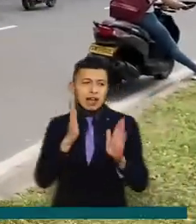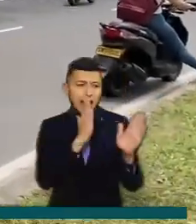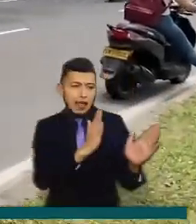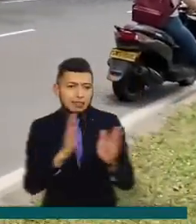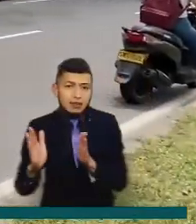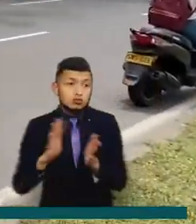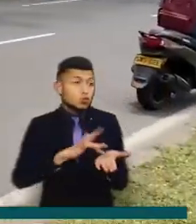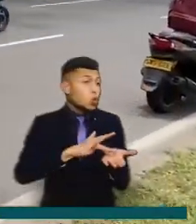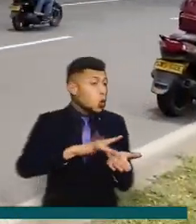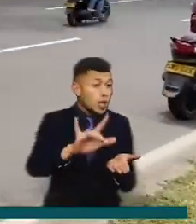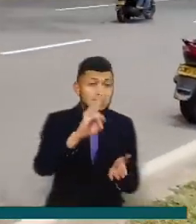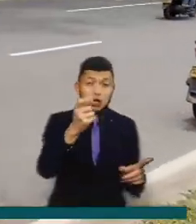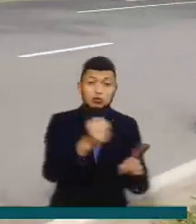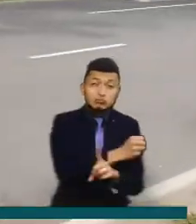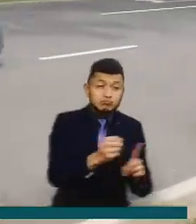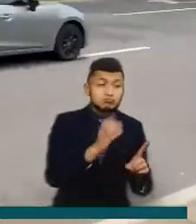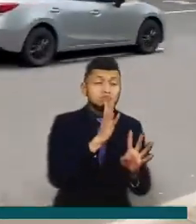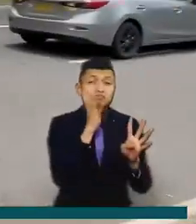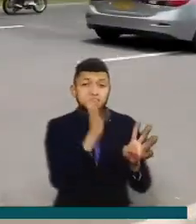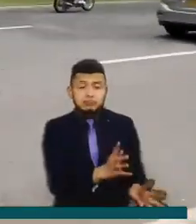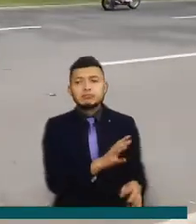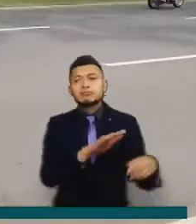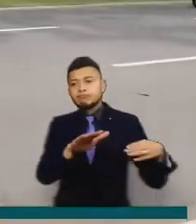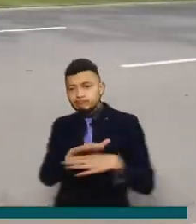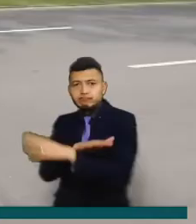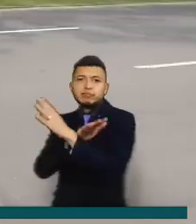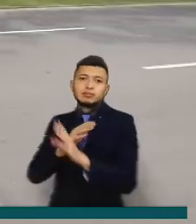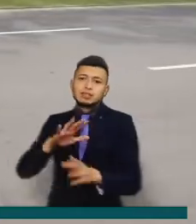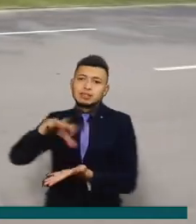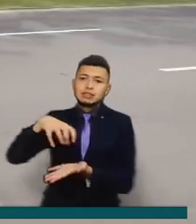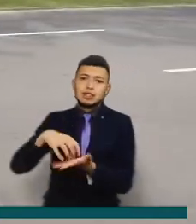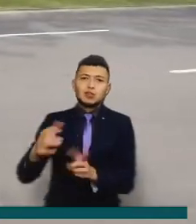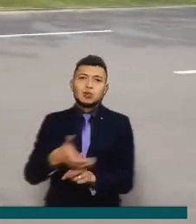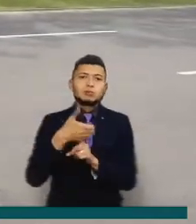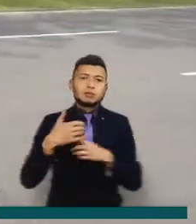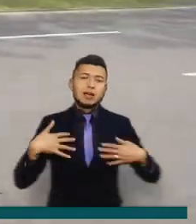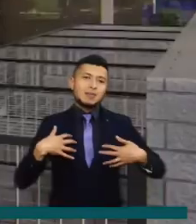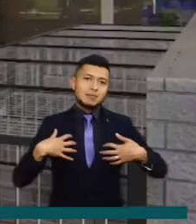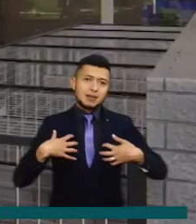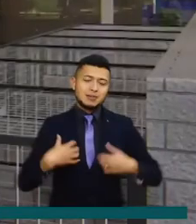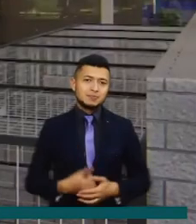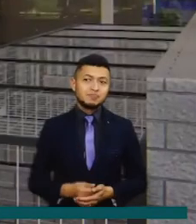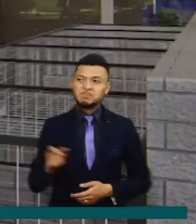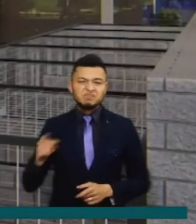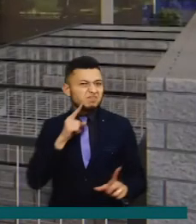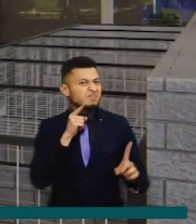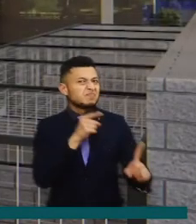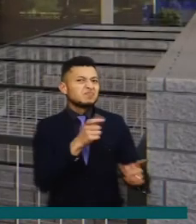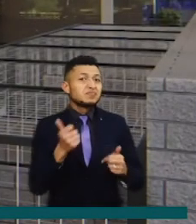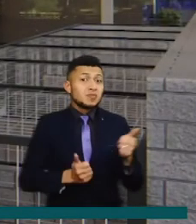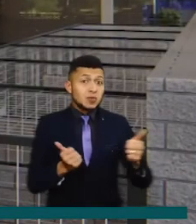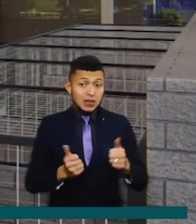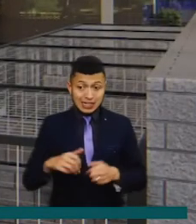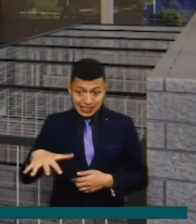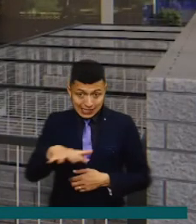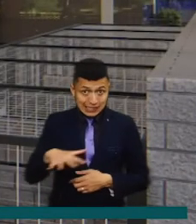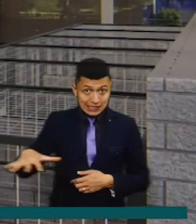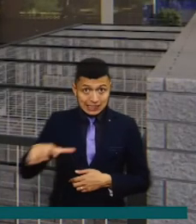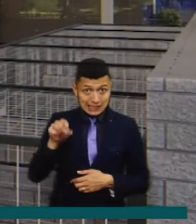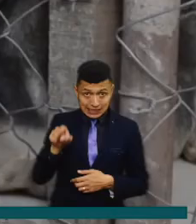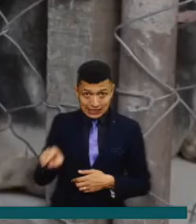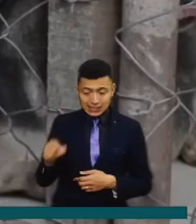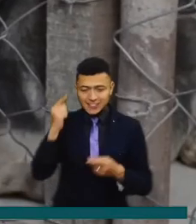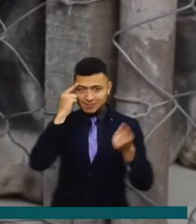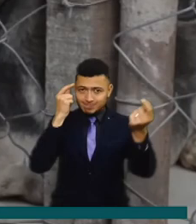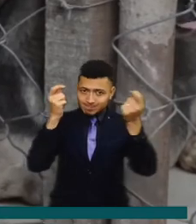de urgencias por abandono o maltrato con la construcción de este nuevo centro de protección animal. El propósito es que también desde ese lugar